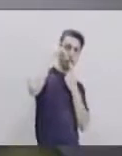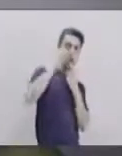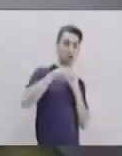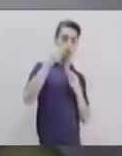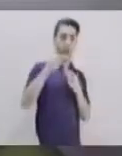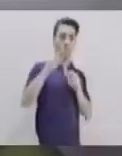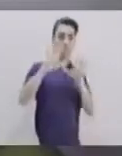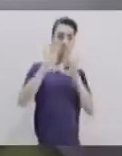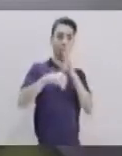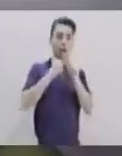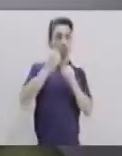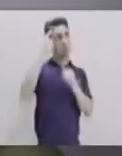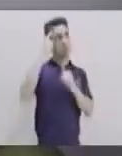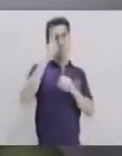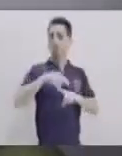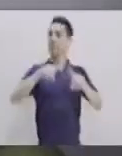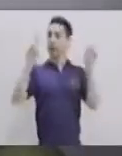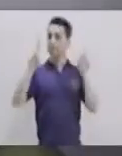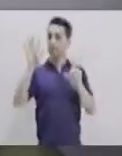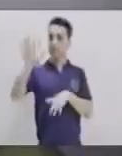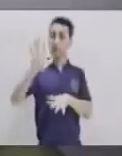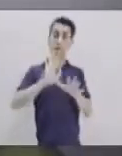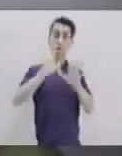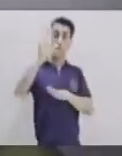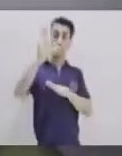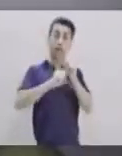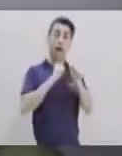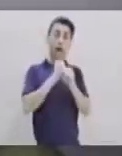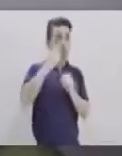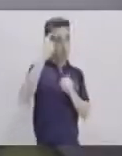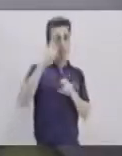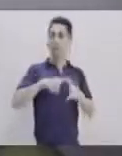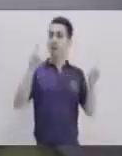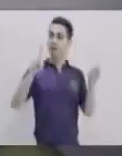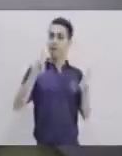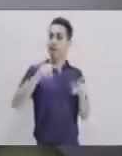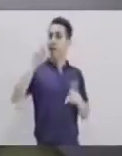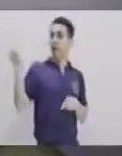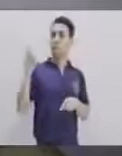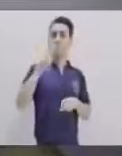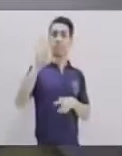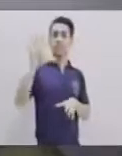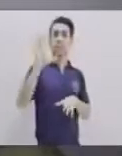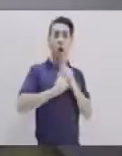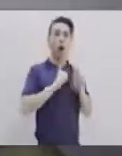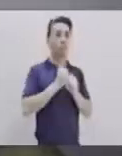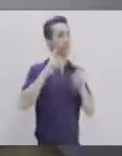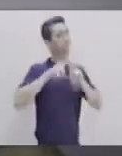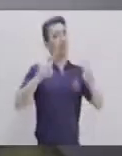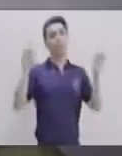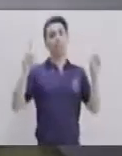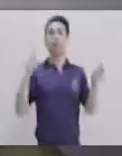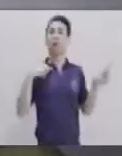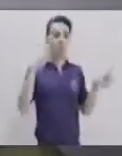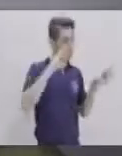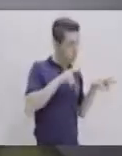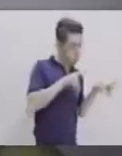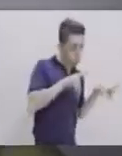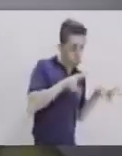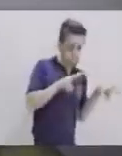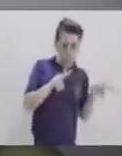años, a otro de 15 años y a otro de 25 años. Cada uno tiene sus necesidades y ve la vida desde el punto de vista,